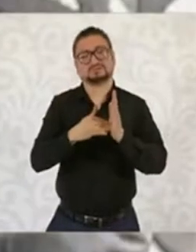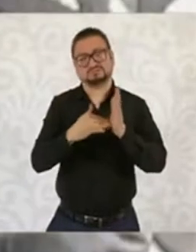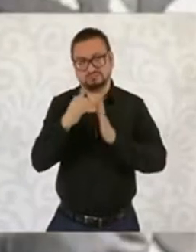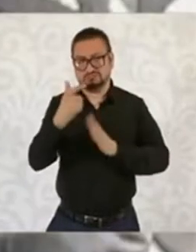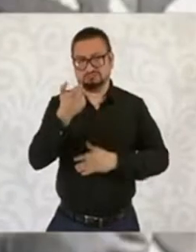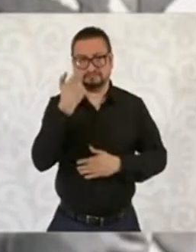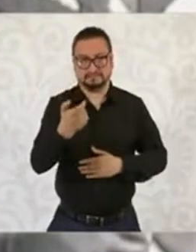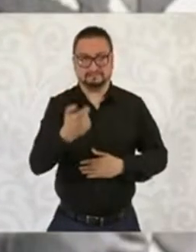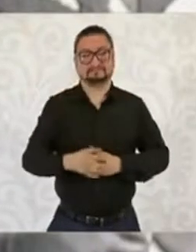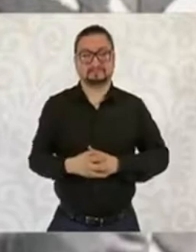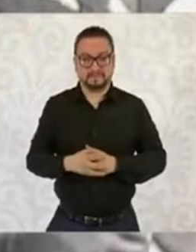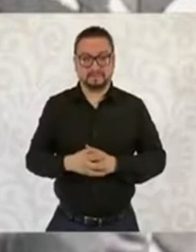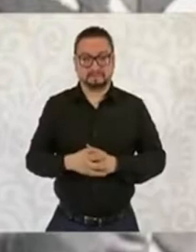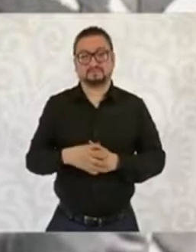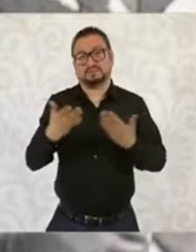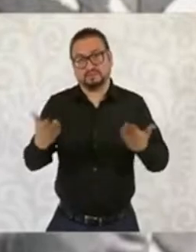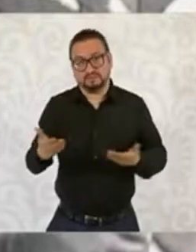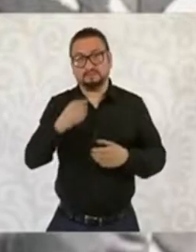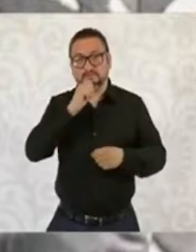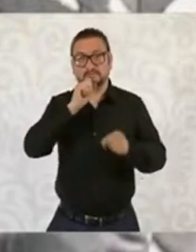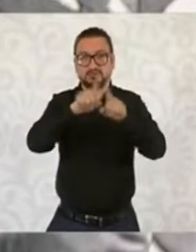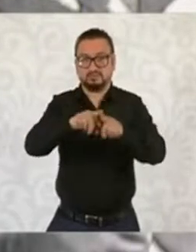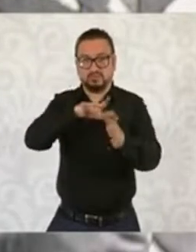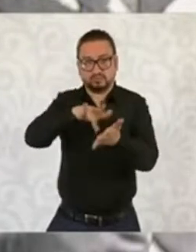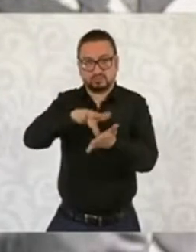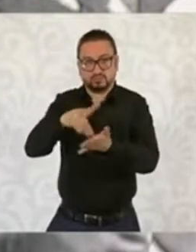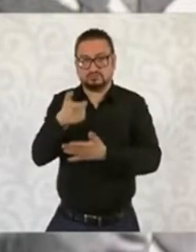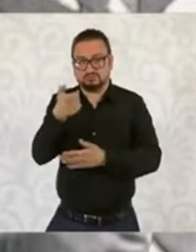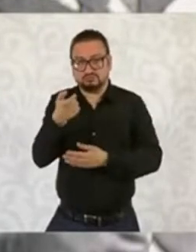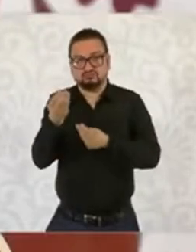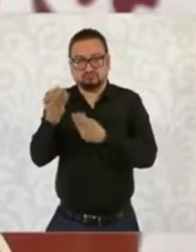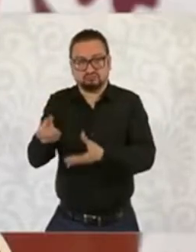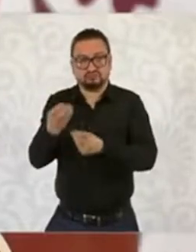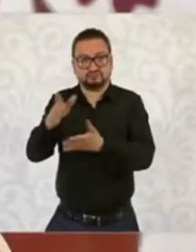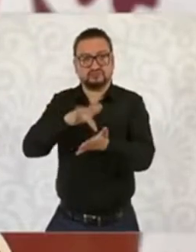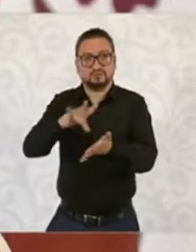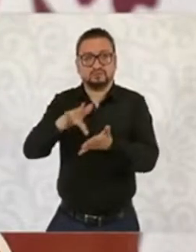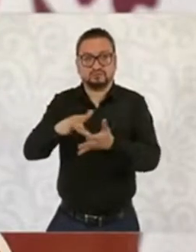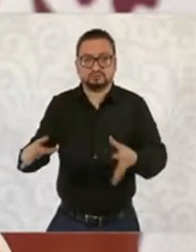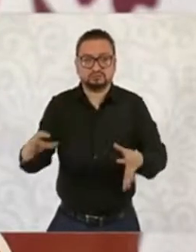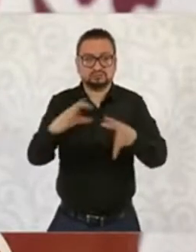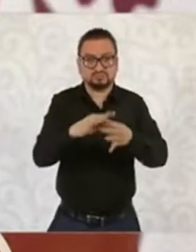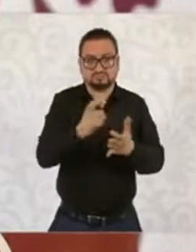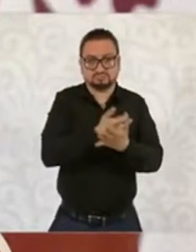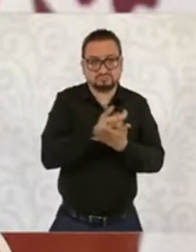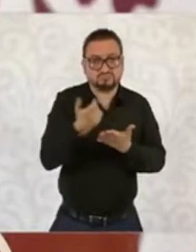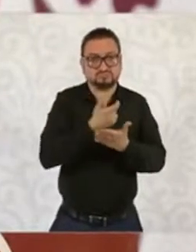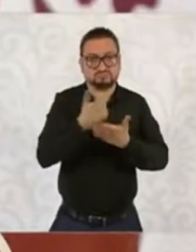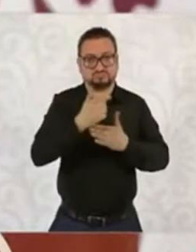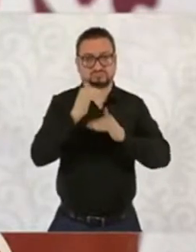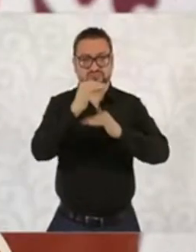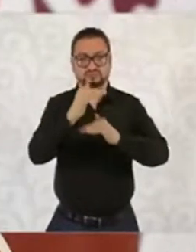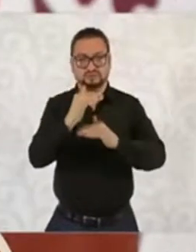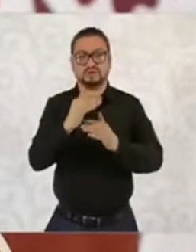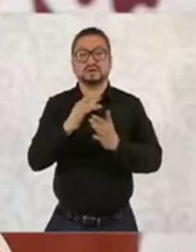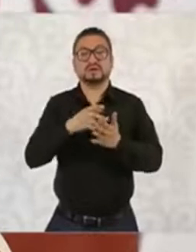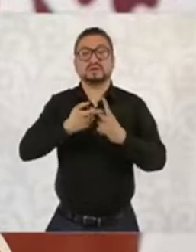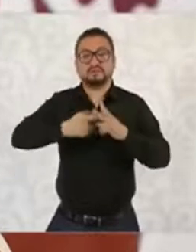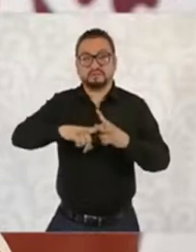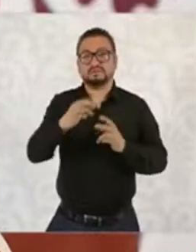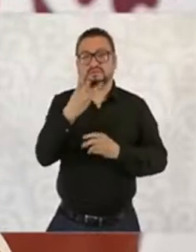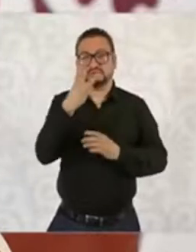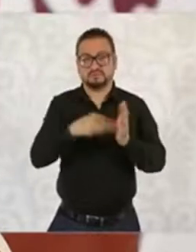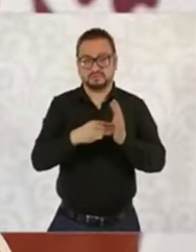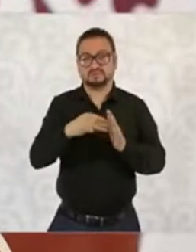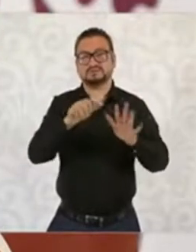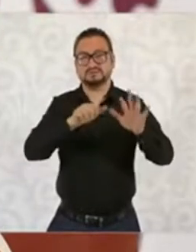pesos. También, pues decirlo, como el apoyo económico que se da es vinculado al salario mínimo. Comenzamos con un apoyo de 3,600